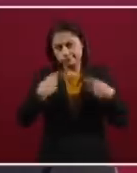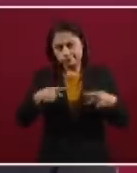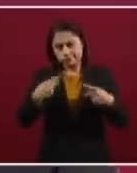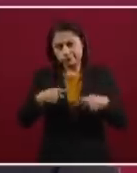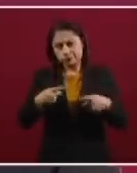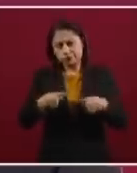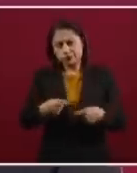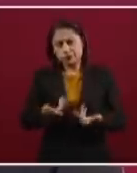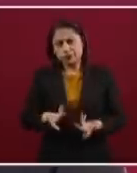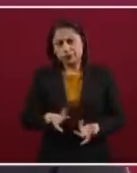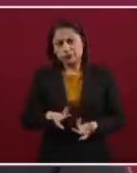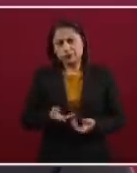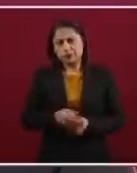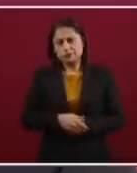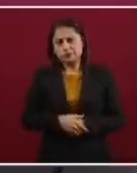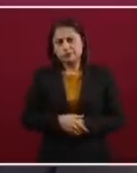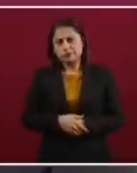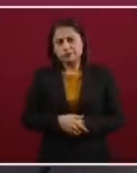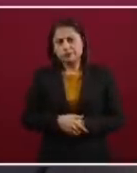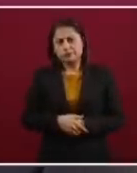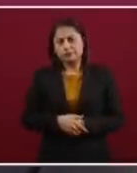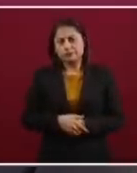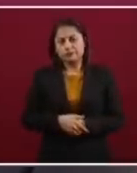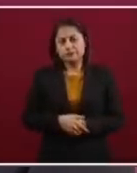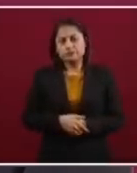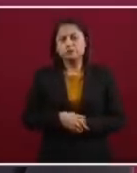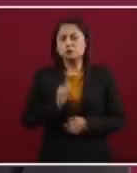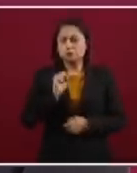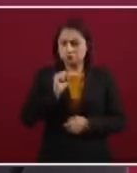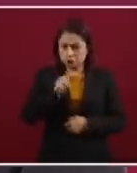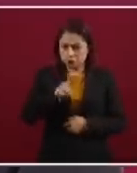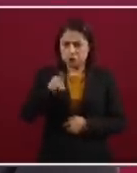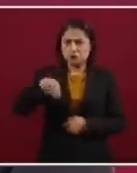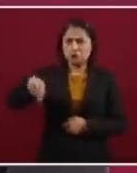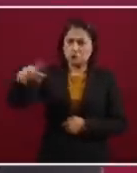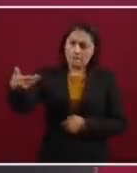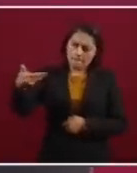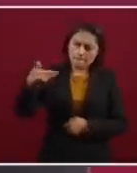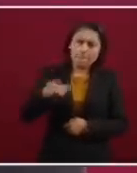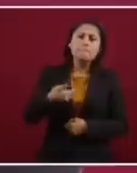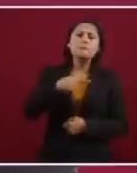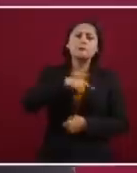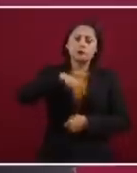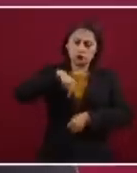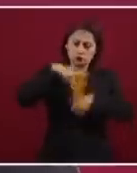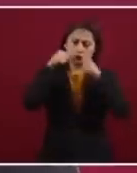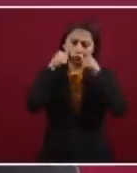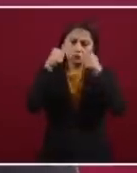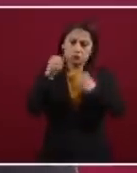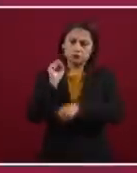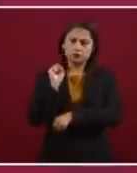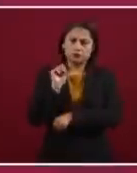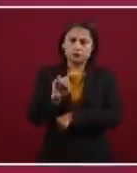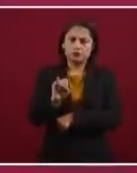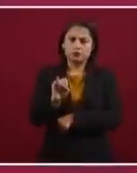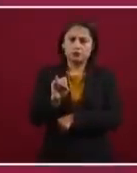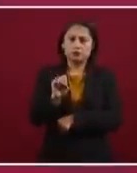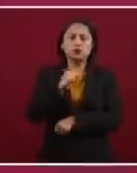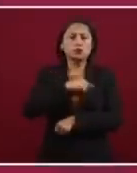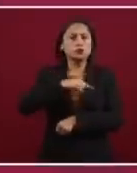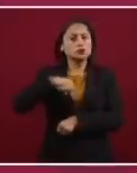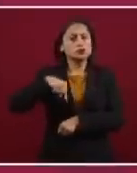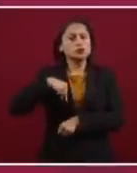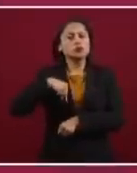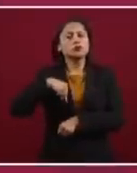son atendibles sus peticiones nosotros tenemos el deber